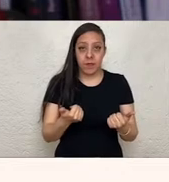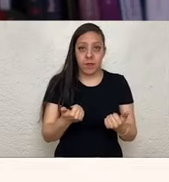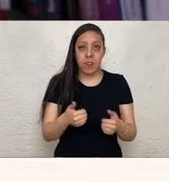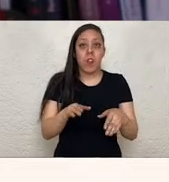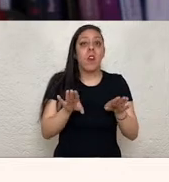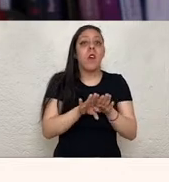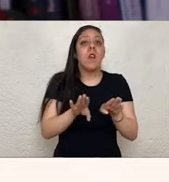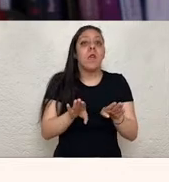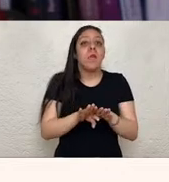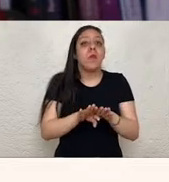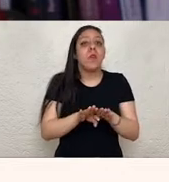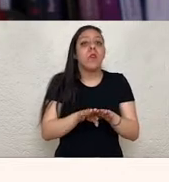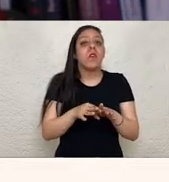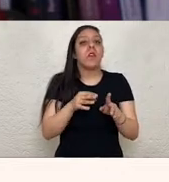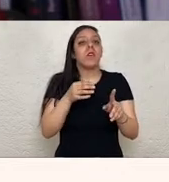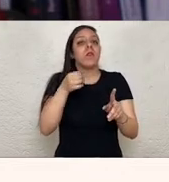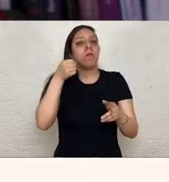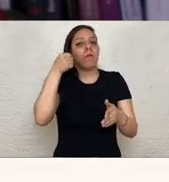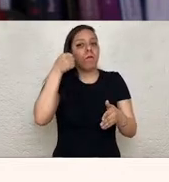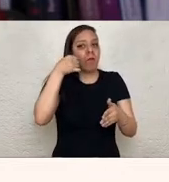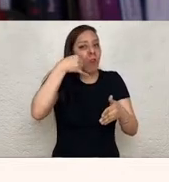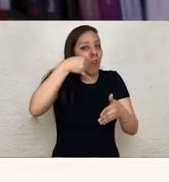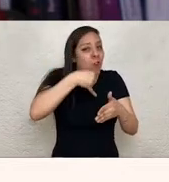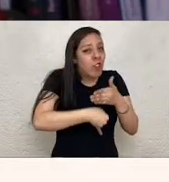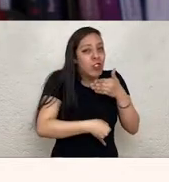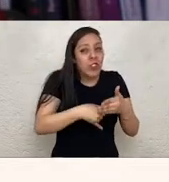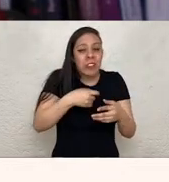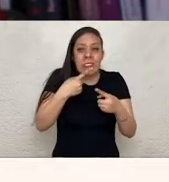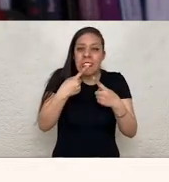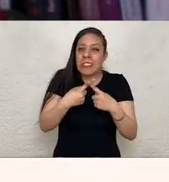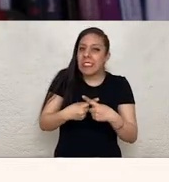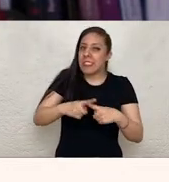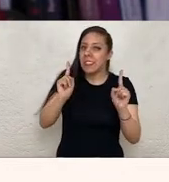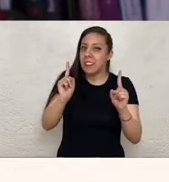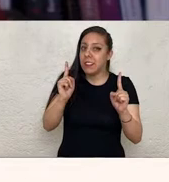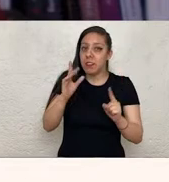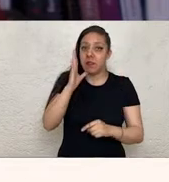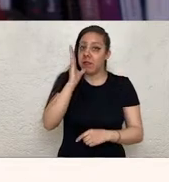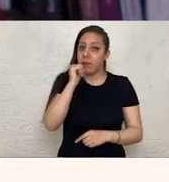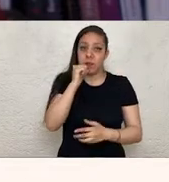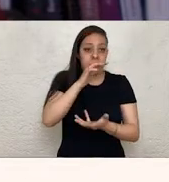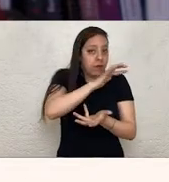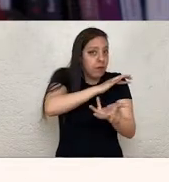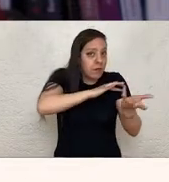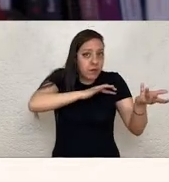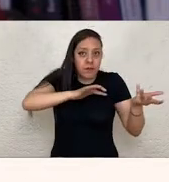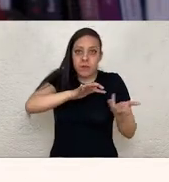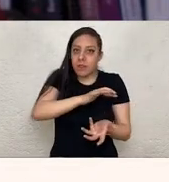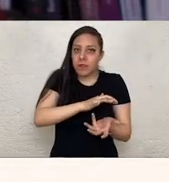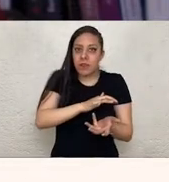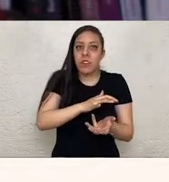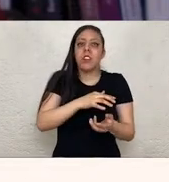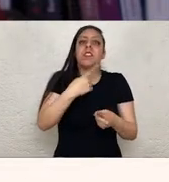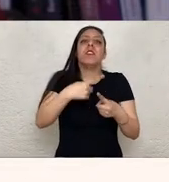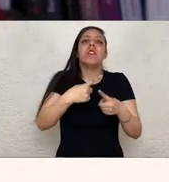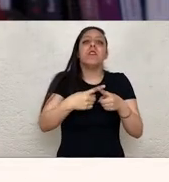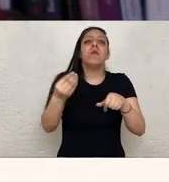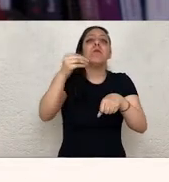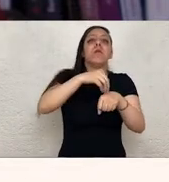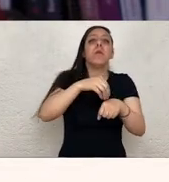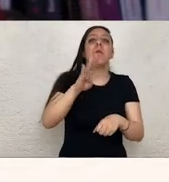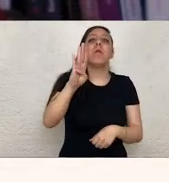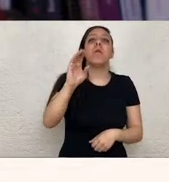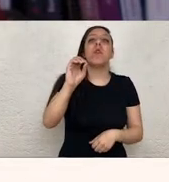¿no? Que eran inconmensurables. Y que, digamos, quien posiciona esto de una manera, además, que a